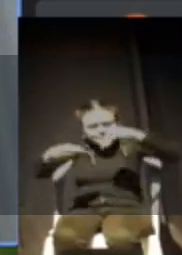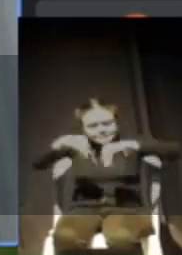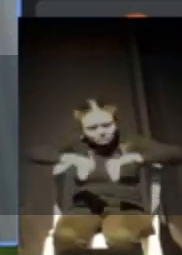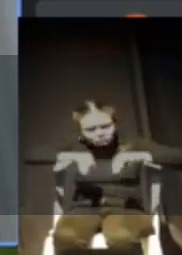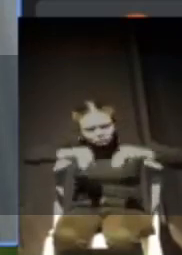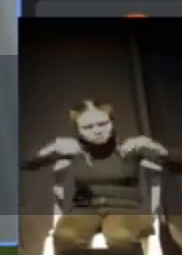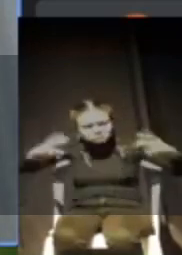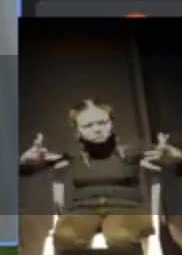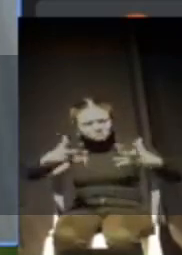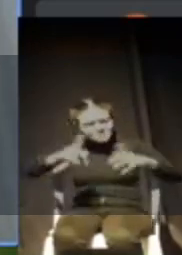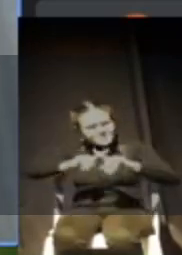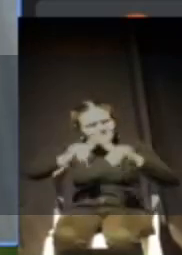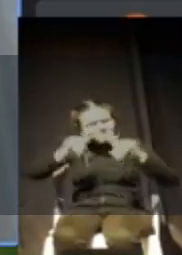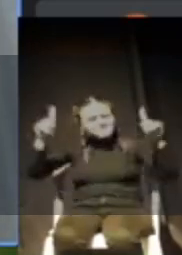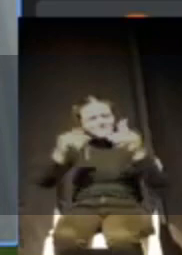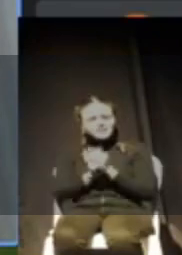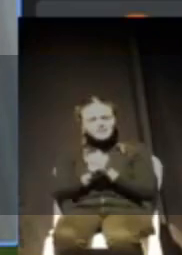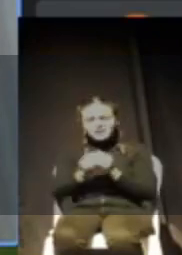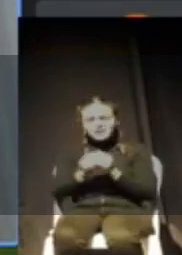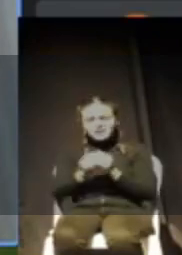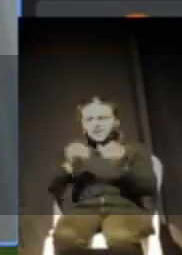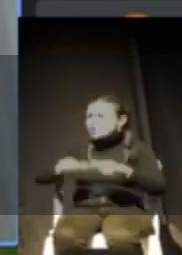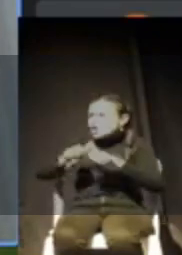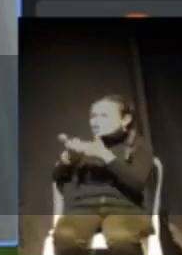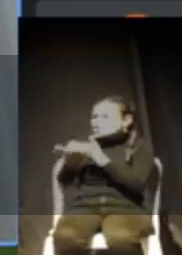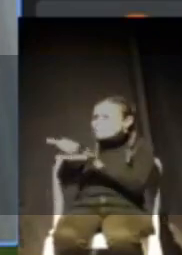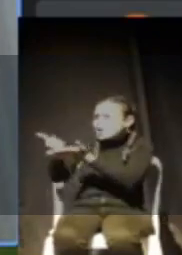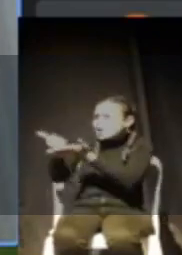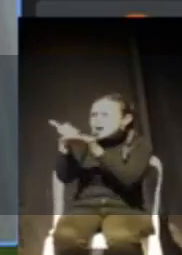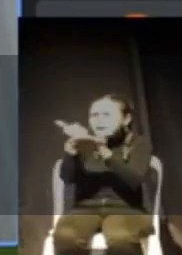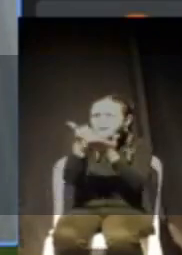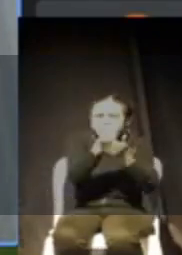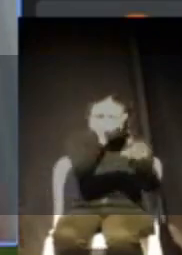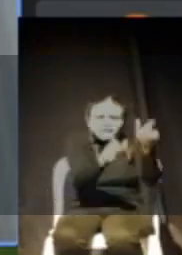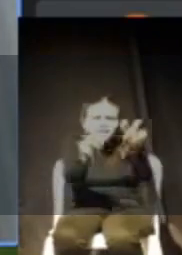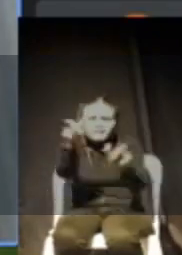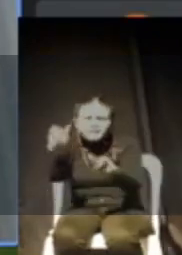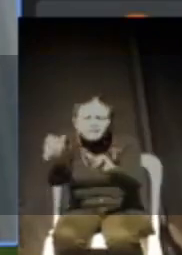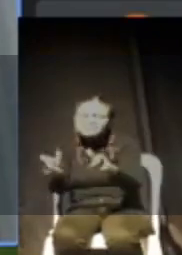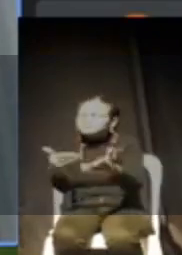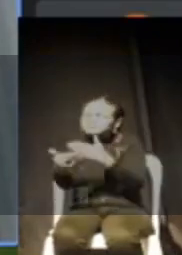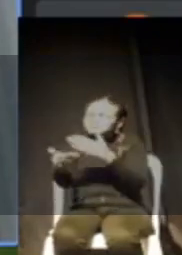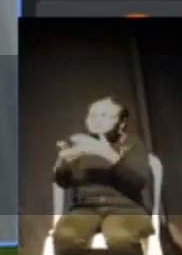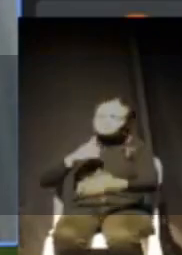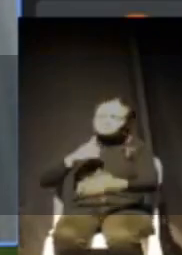que brinde esa hospitalidad a lo plural, pues siempre estaré dispuesto.